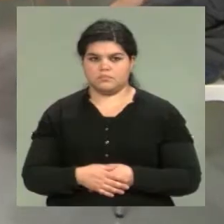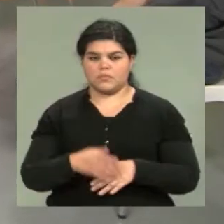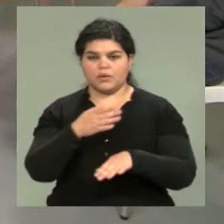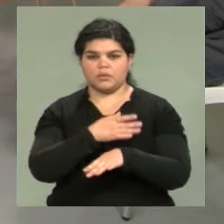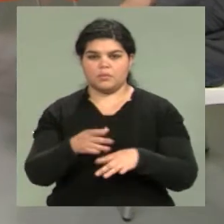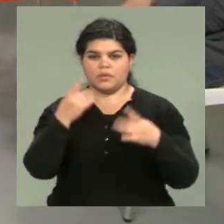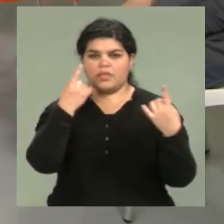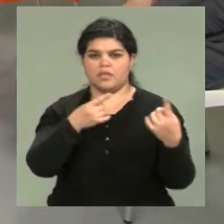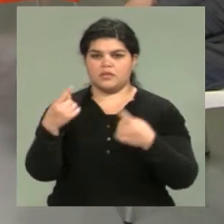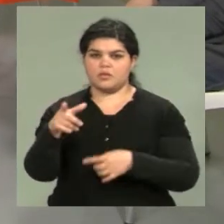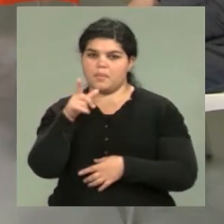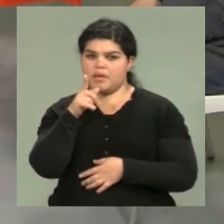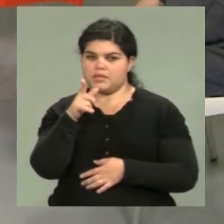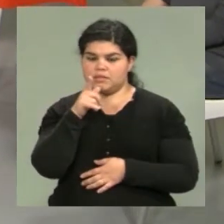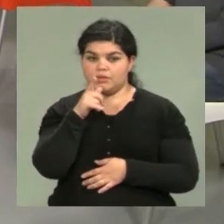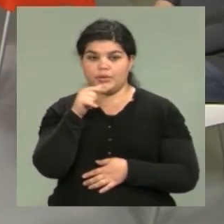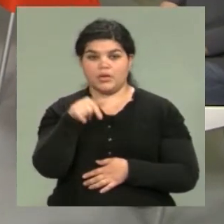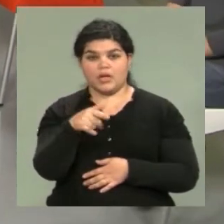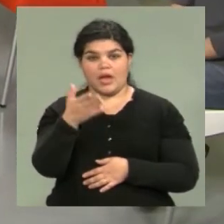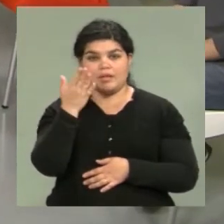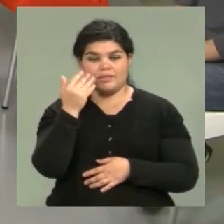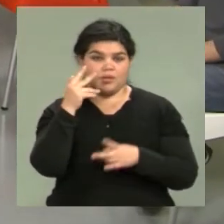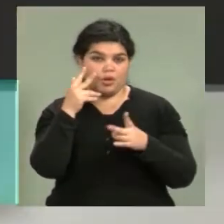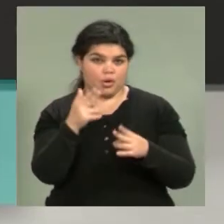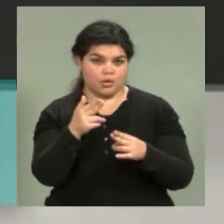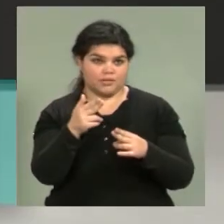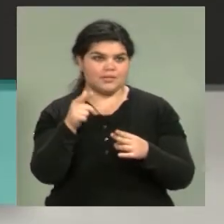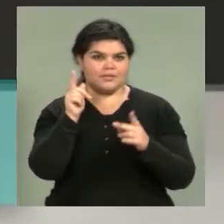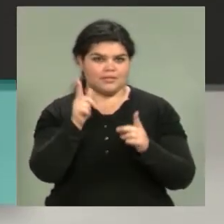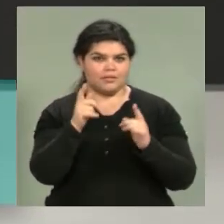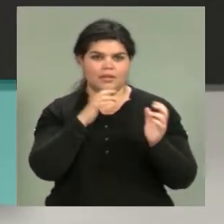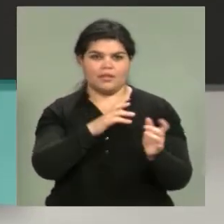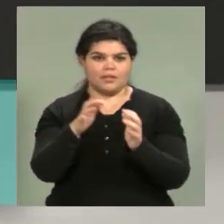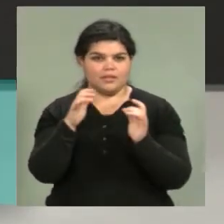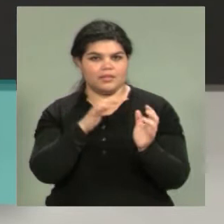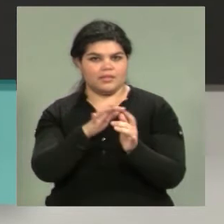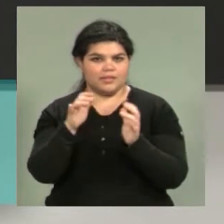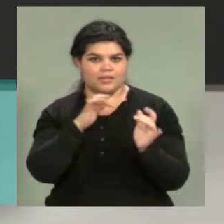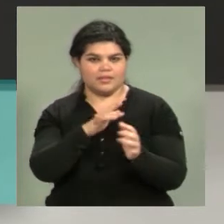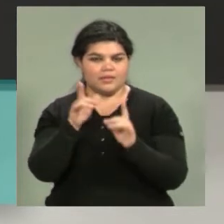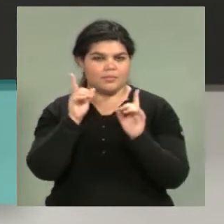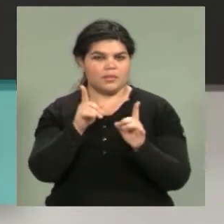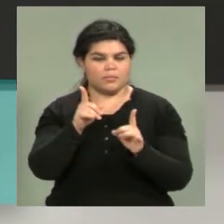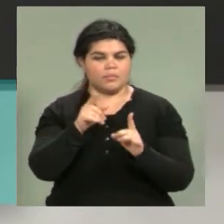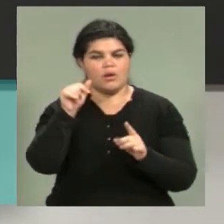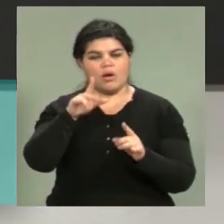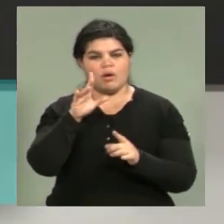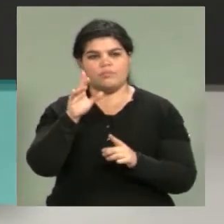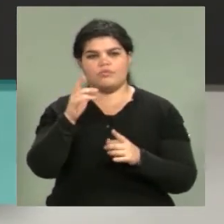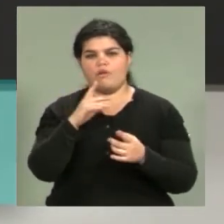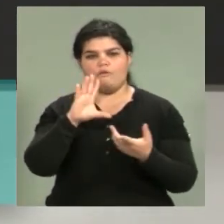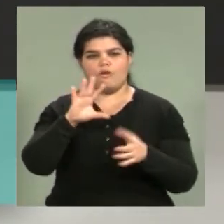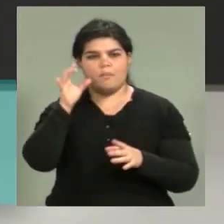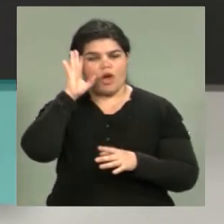Continuamos en Distintos Parecidos y en el blog, en el corte, seguía un poco la discusión, o empezar a plantear las distintas